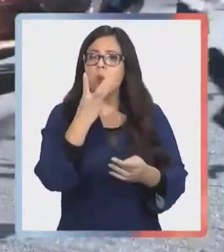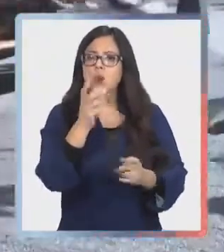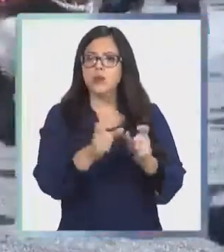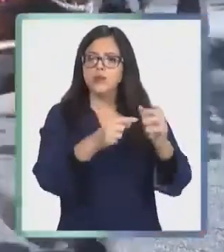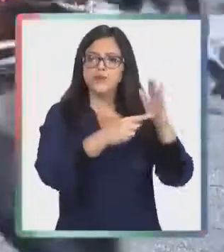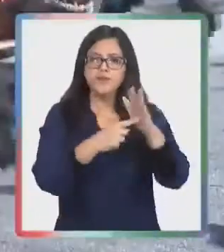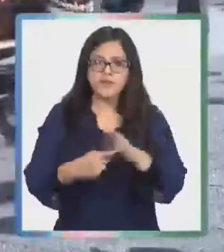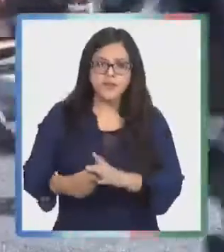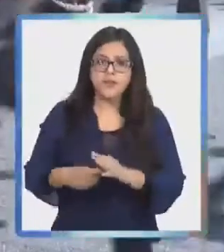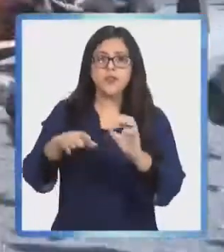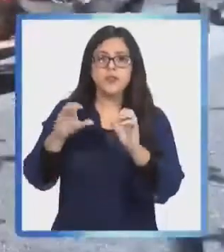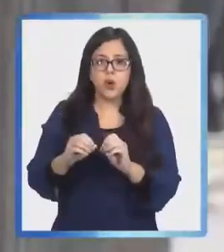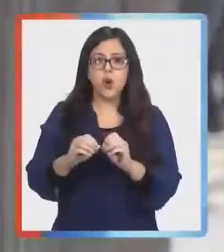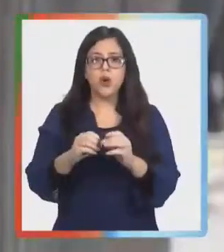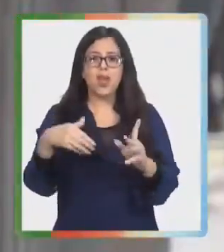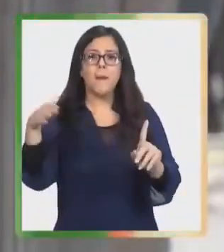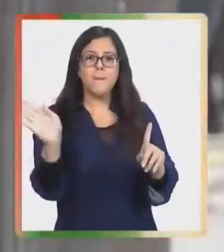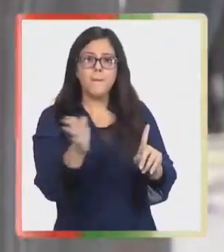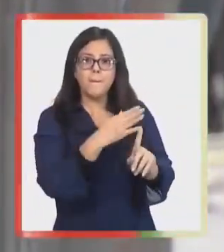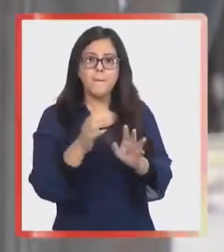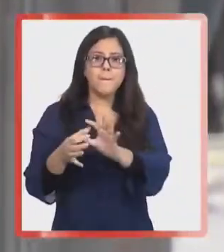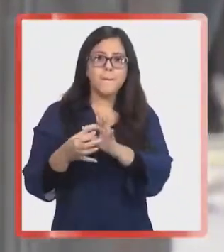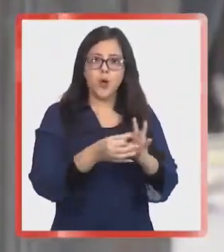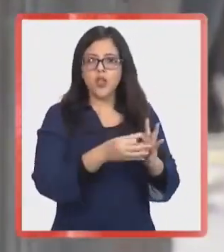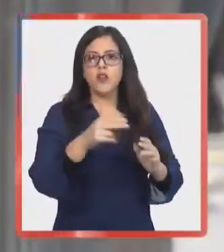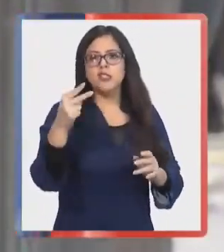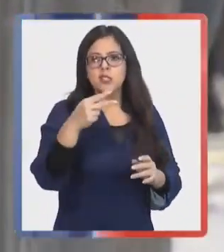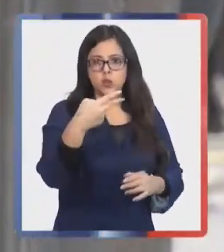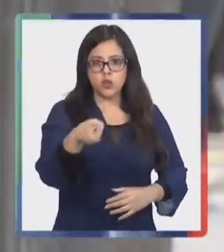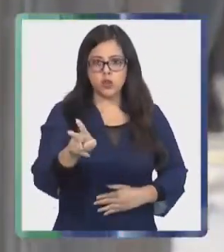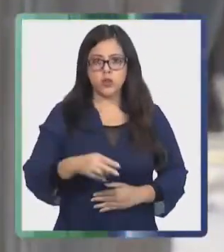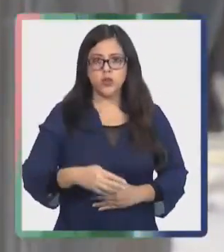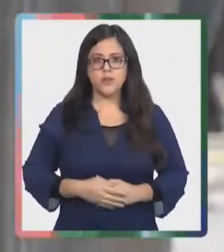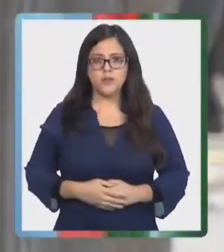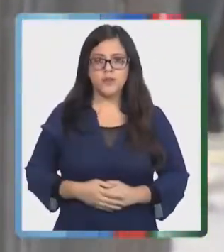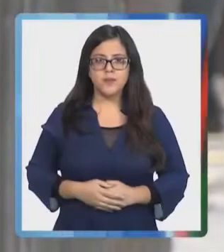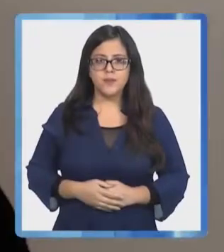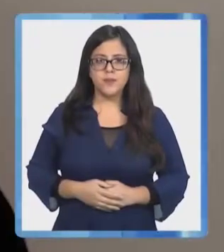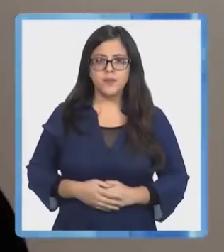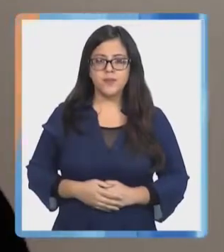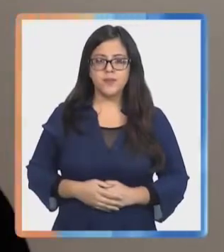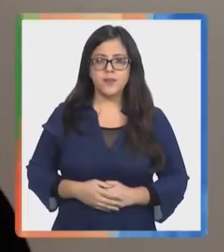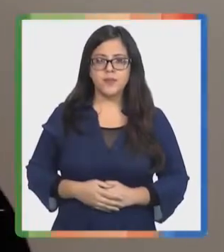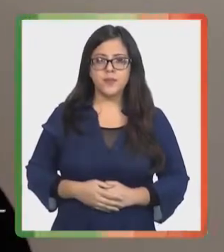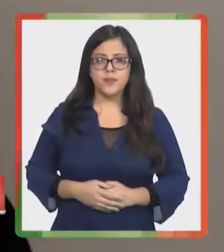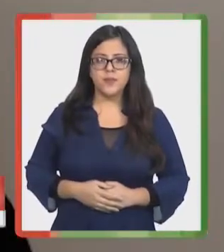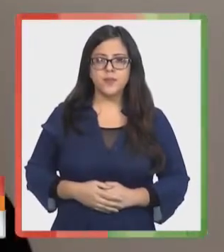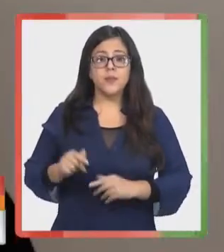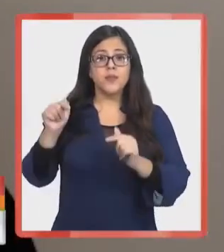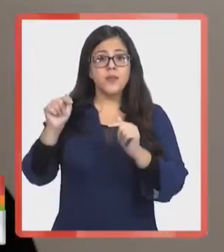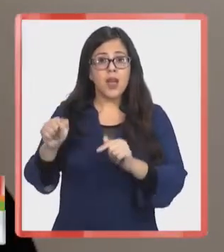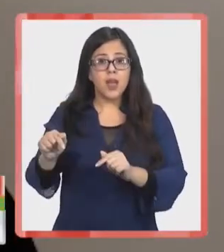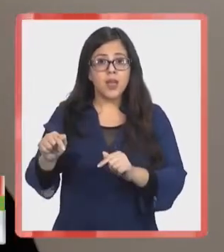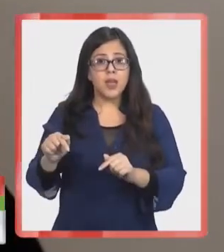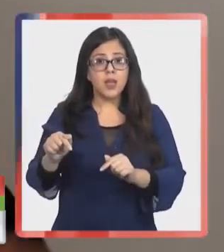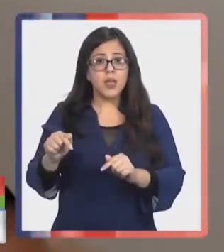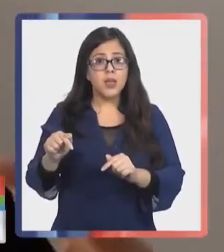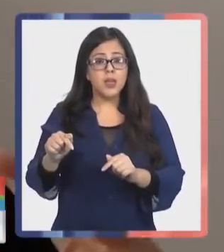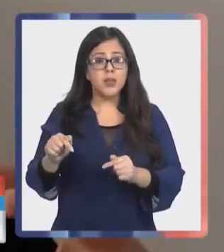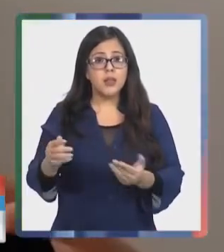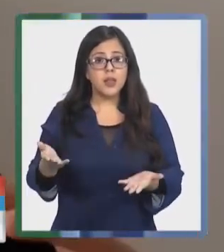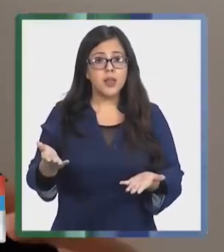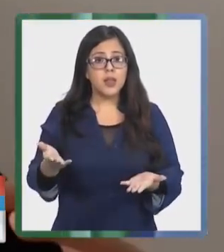sido discriminados o han recibido maltrato por su orientación sexual. Este tamaño